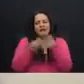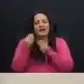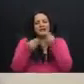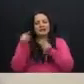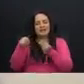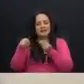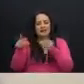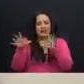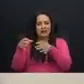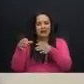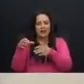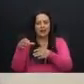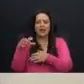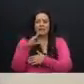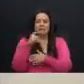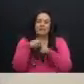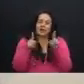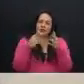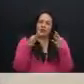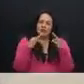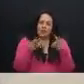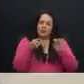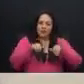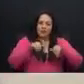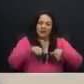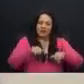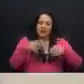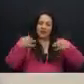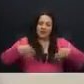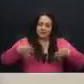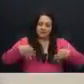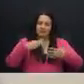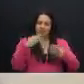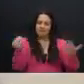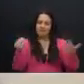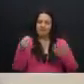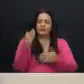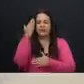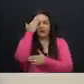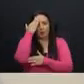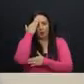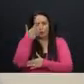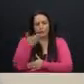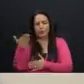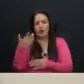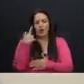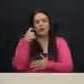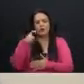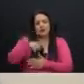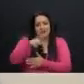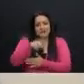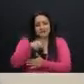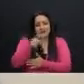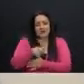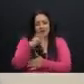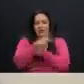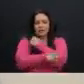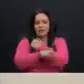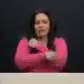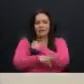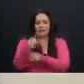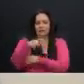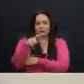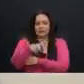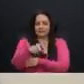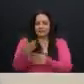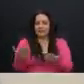tratemos de mantener un poco la diplomacia y la cordura porque de verdad es necesaria, es necesaria y el país lo necesita.